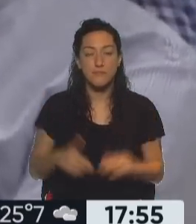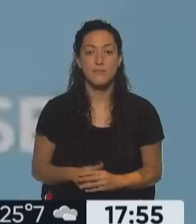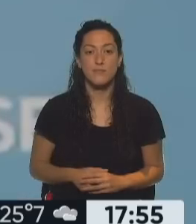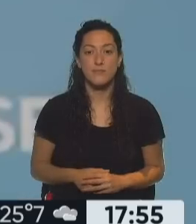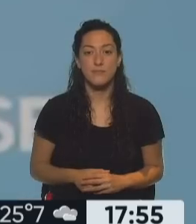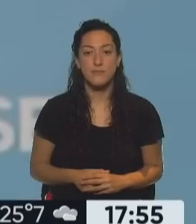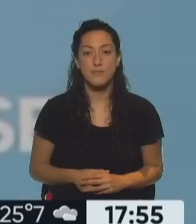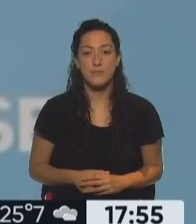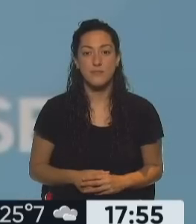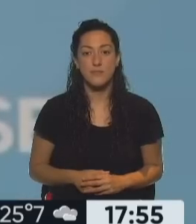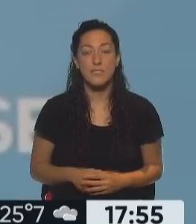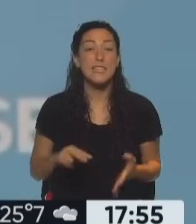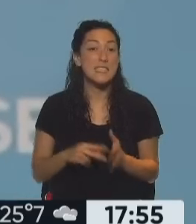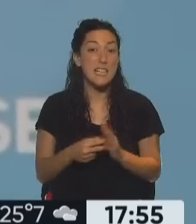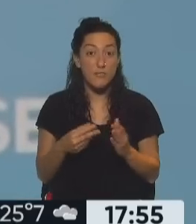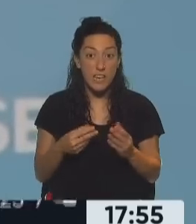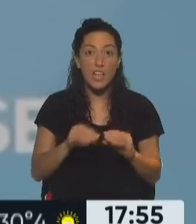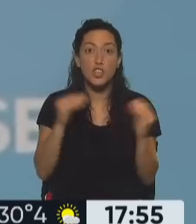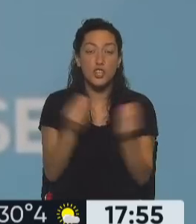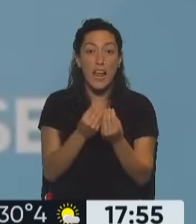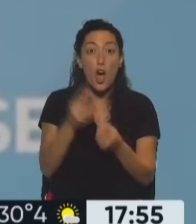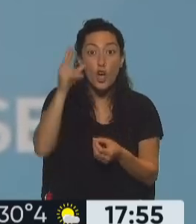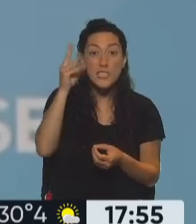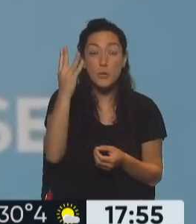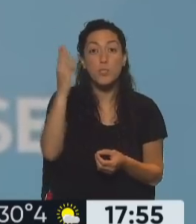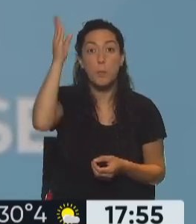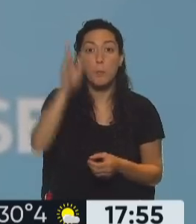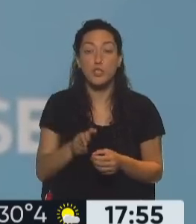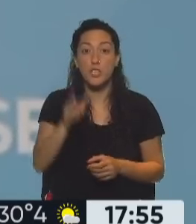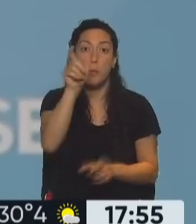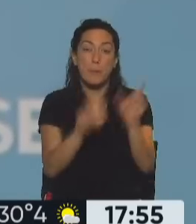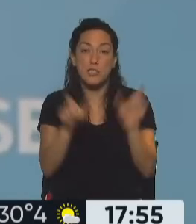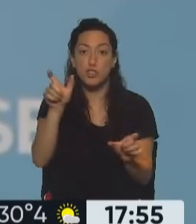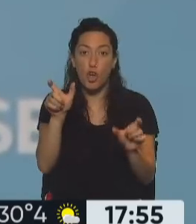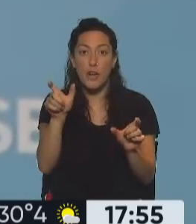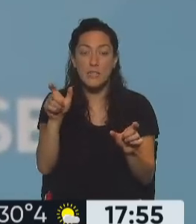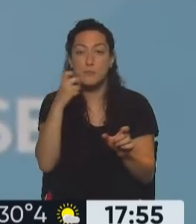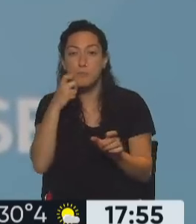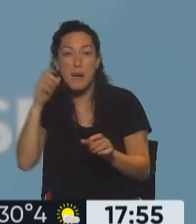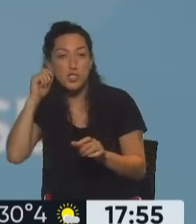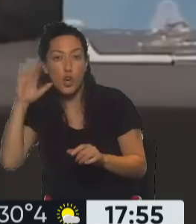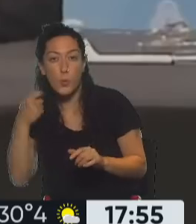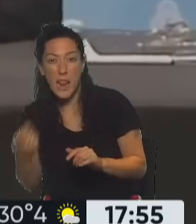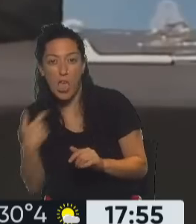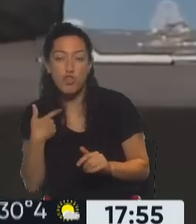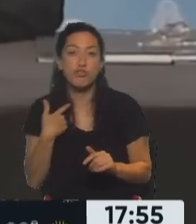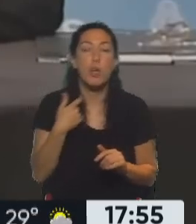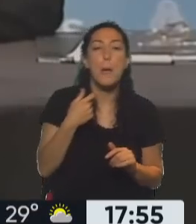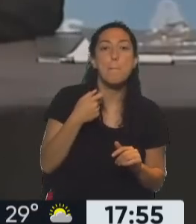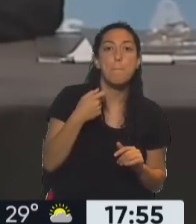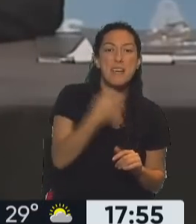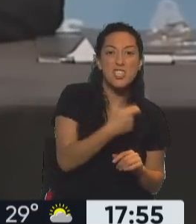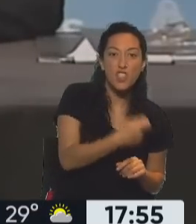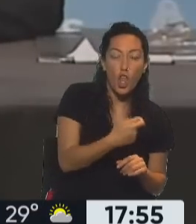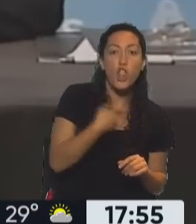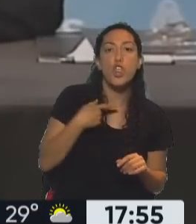esto quiere decir que el 84% de los jubilados y pensionados de la Argentina van a tener Además del aumento que